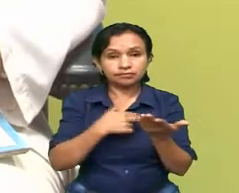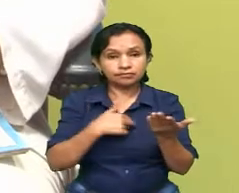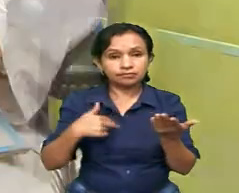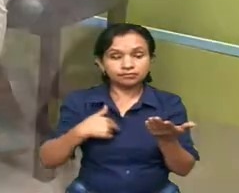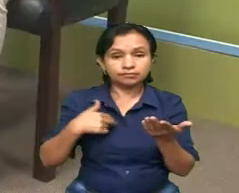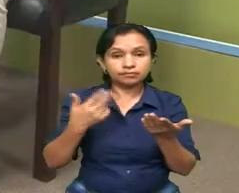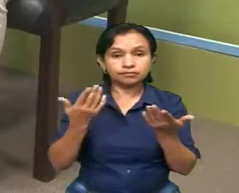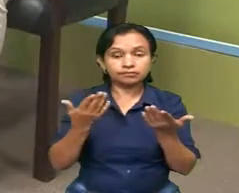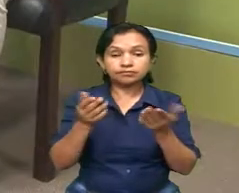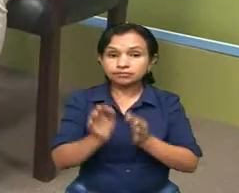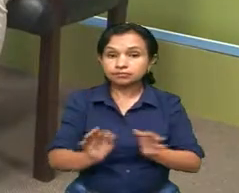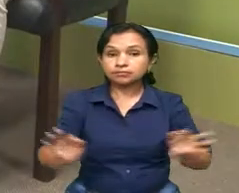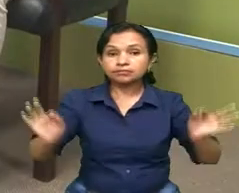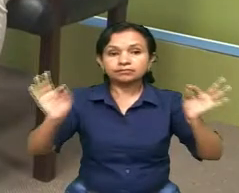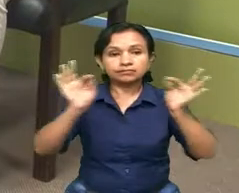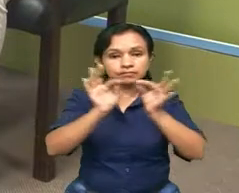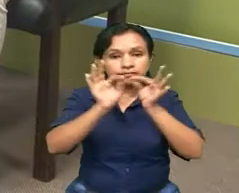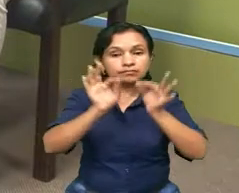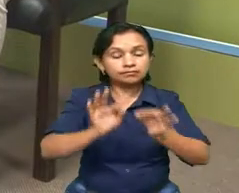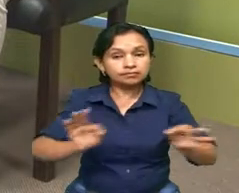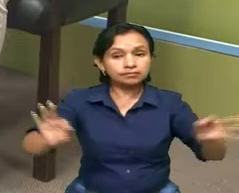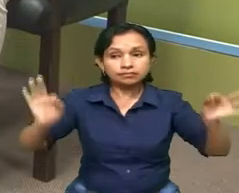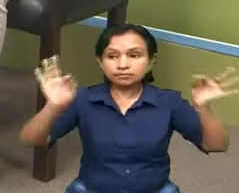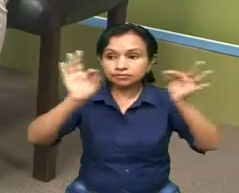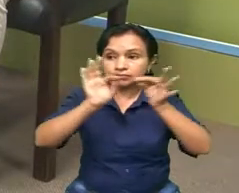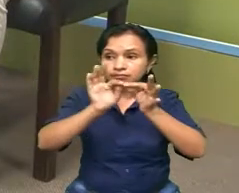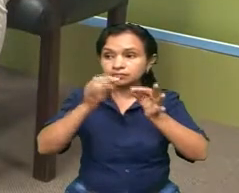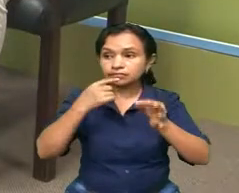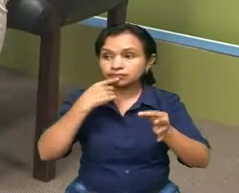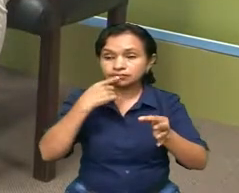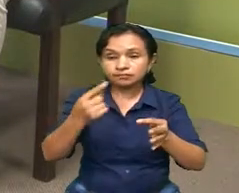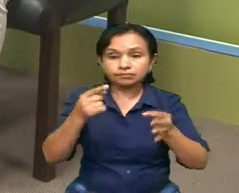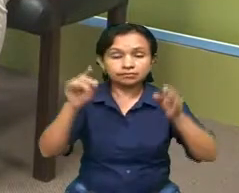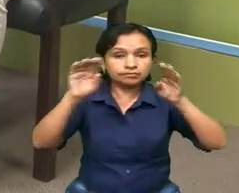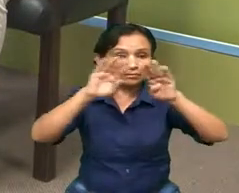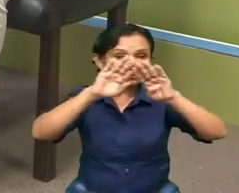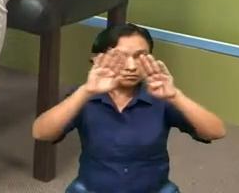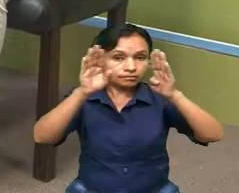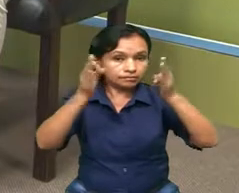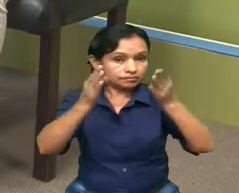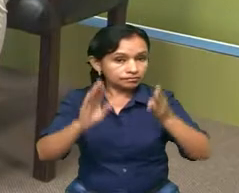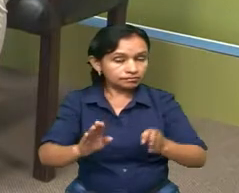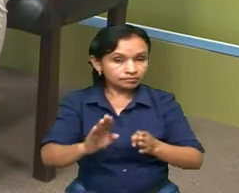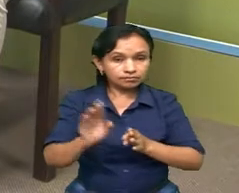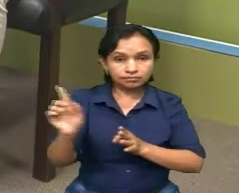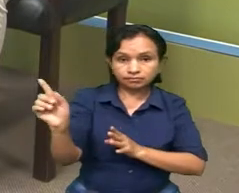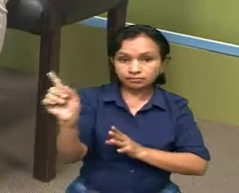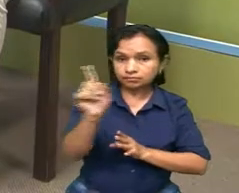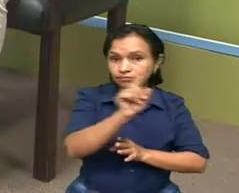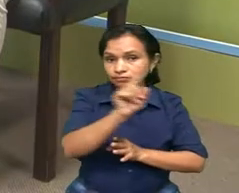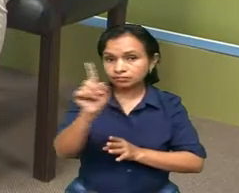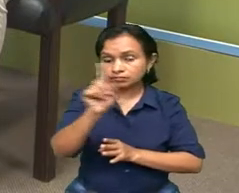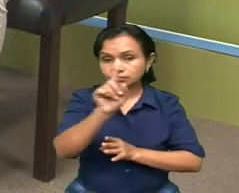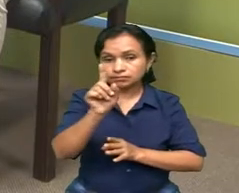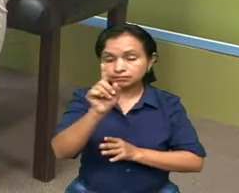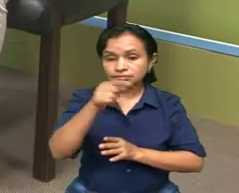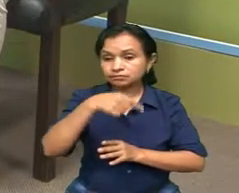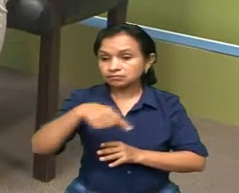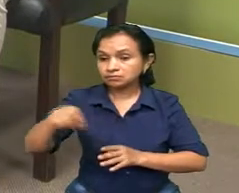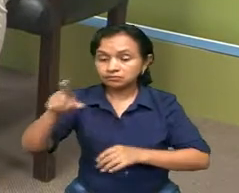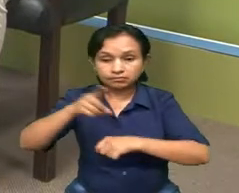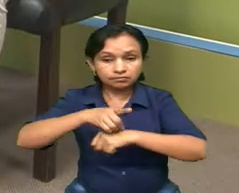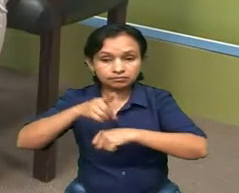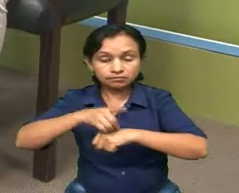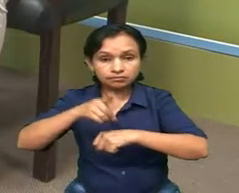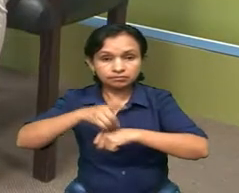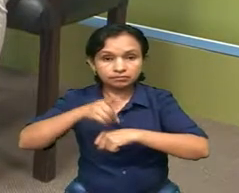el daño. Entonces es muy importante. Lo que pasa es que hay mujeres que no van a su control prenatal porque la